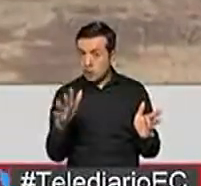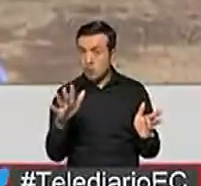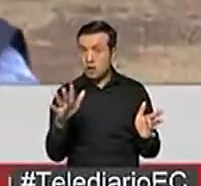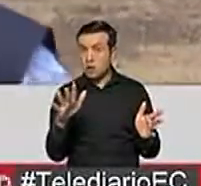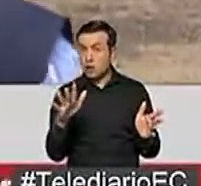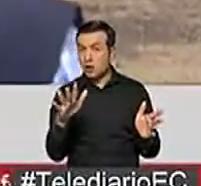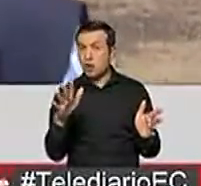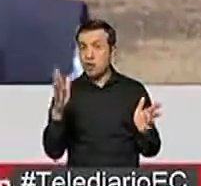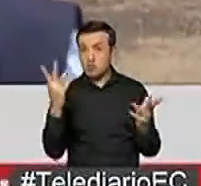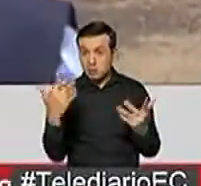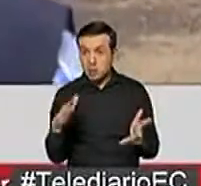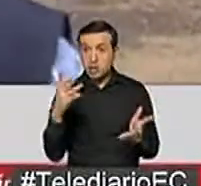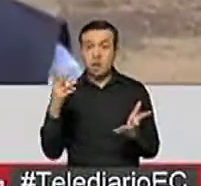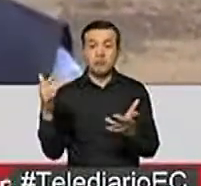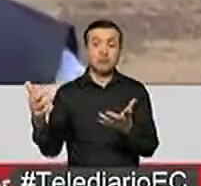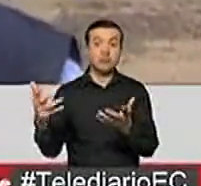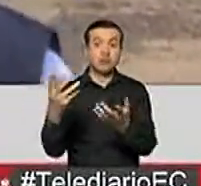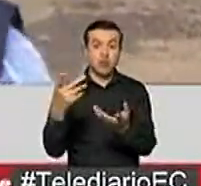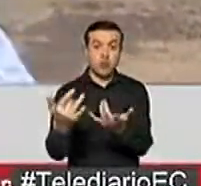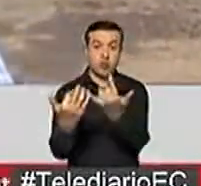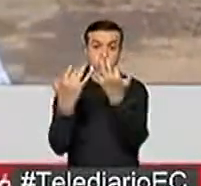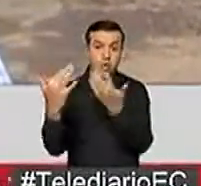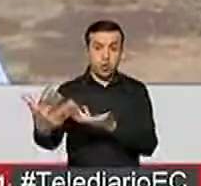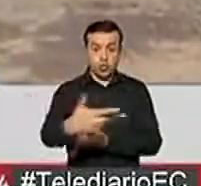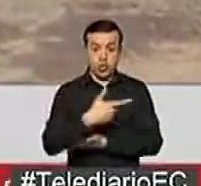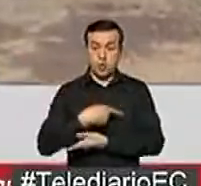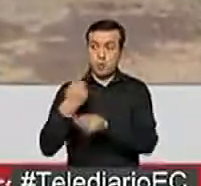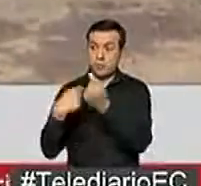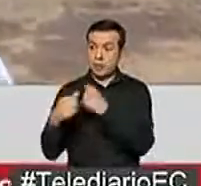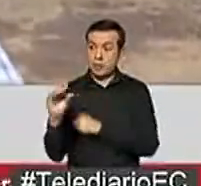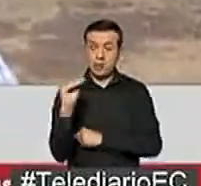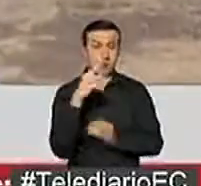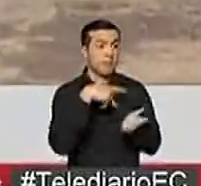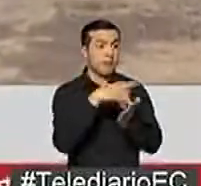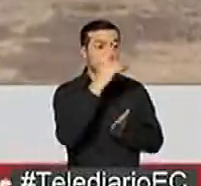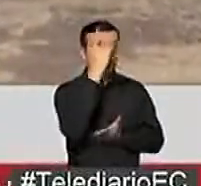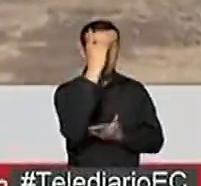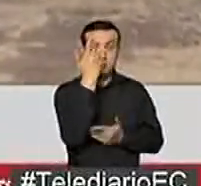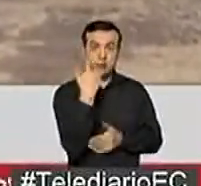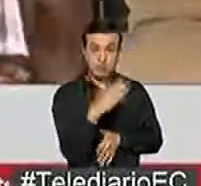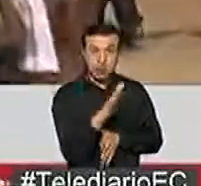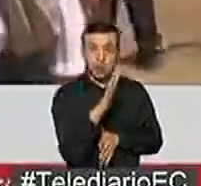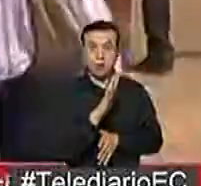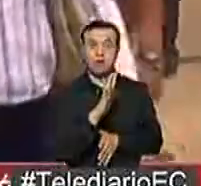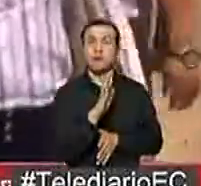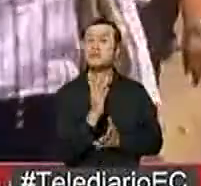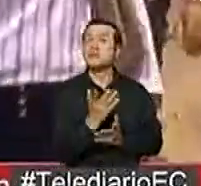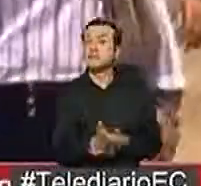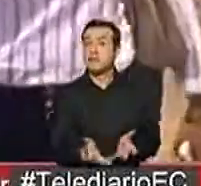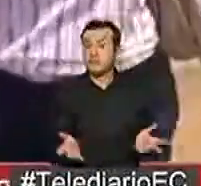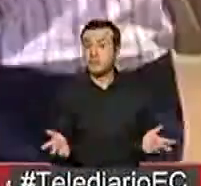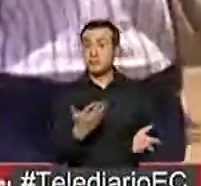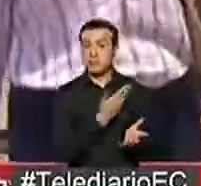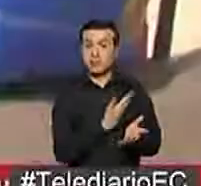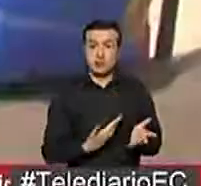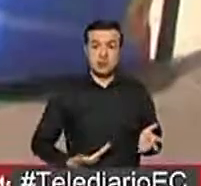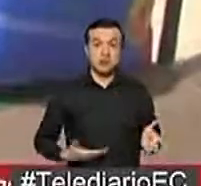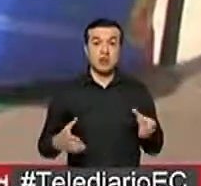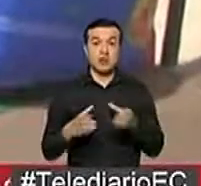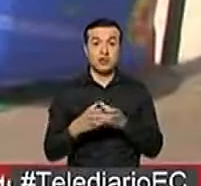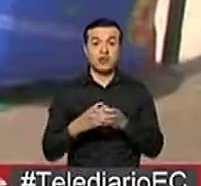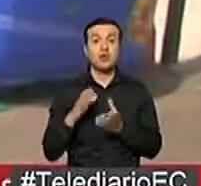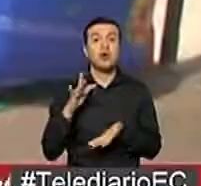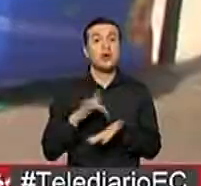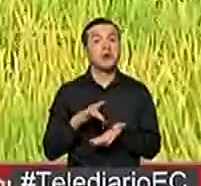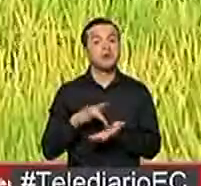su operación, una vez que tengan la cosecha, la venden, pagan, puedan retirar inmediatamente recursos. El presidente de la Asociación de Arroceros